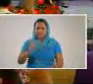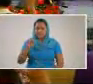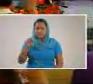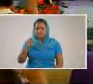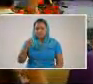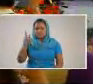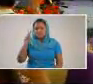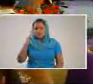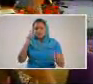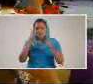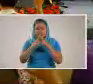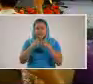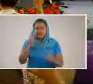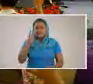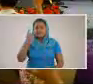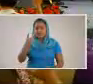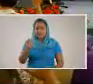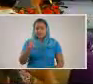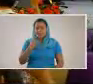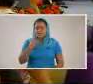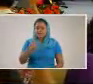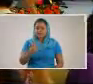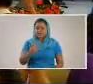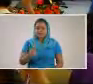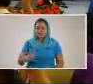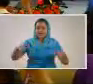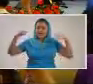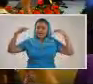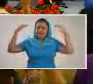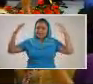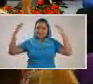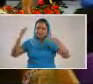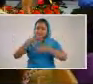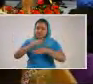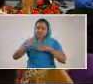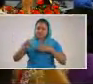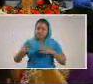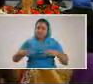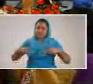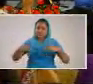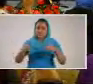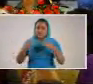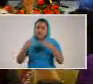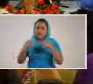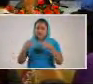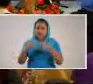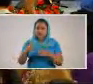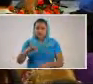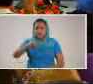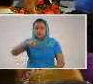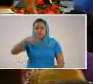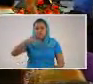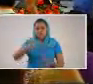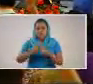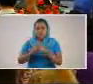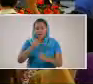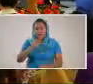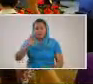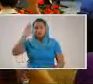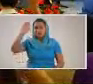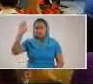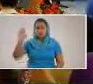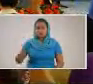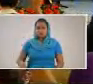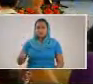conocen vean y digan: grandes cosas ha hecho Jehová con los suyos. Te alabamos y